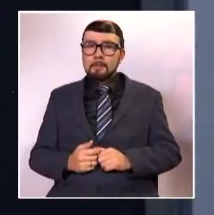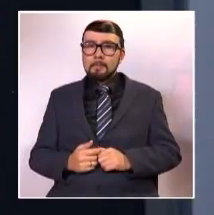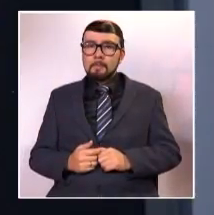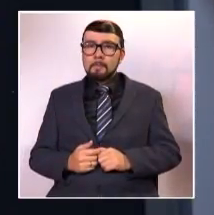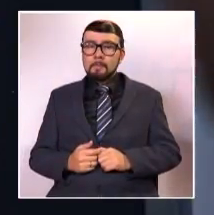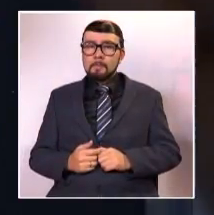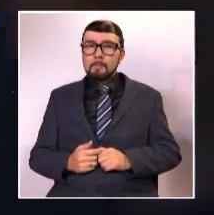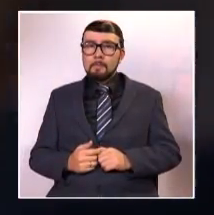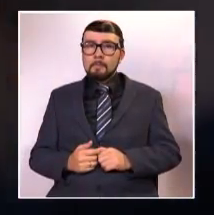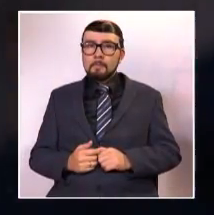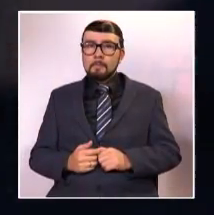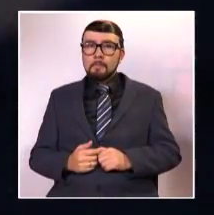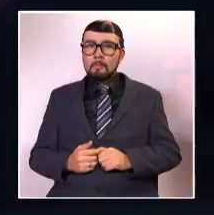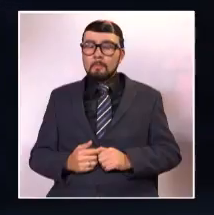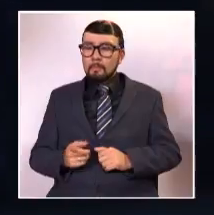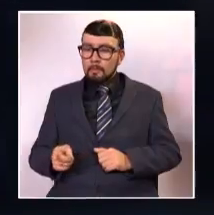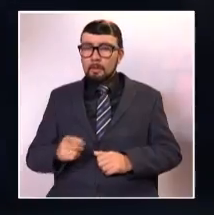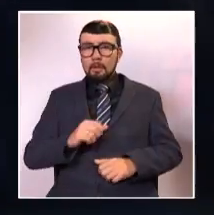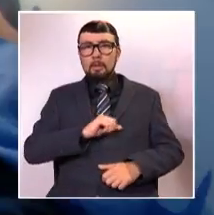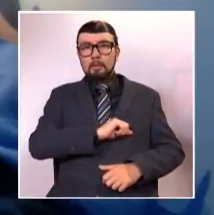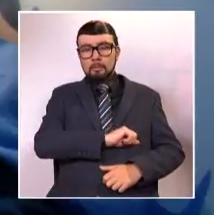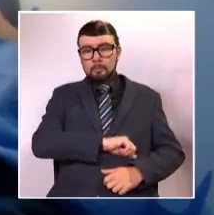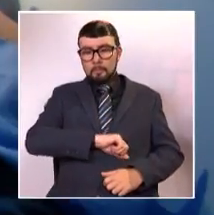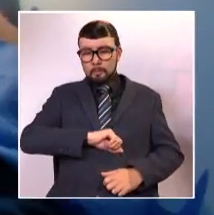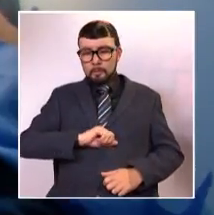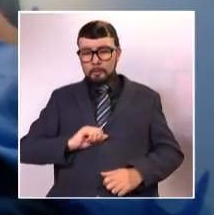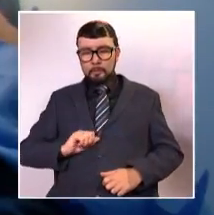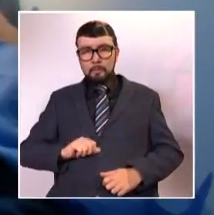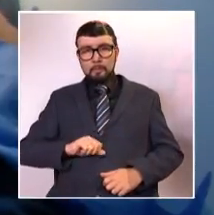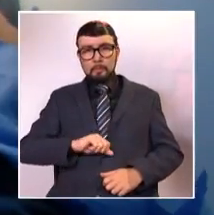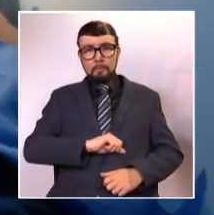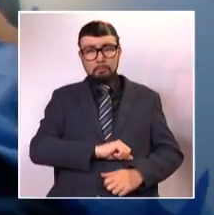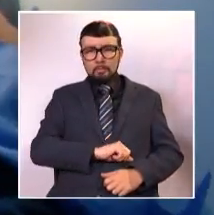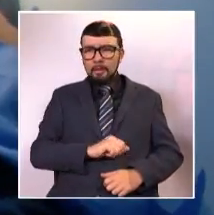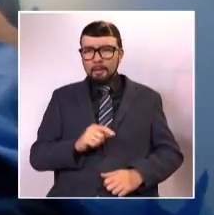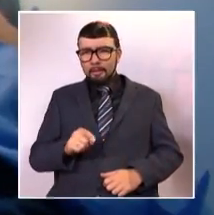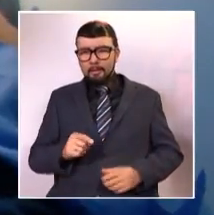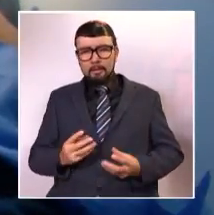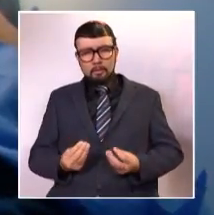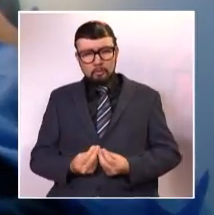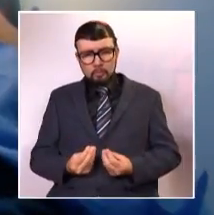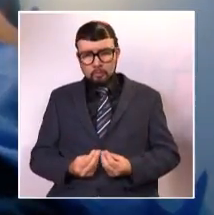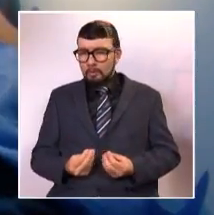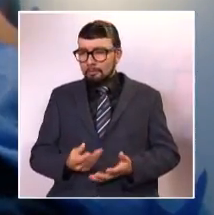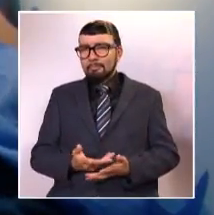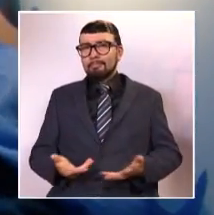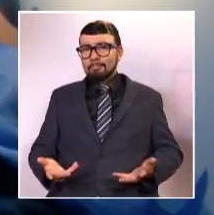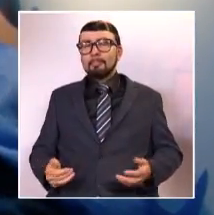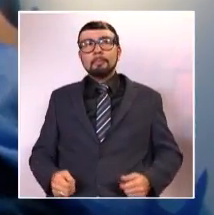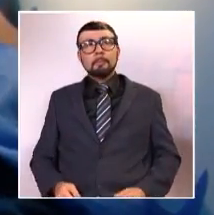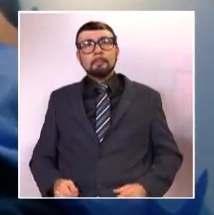pasamos a la parte de la ecografía testicular. La importancia de este examen